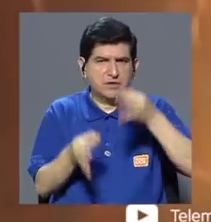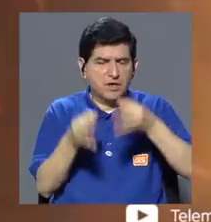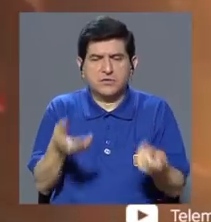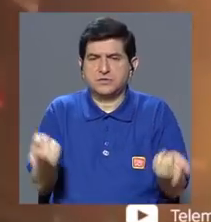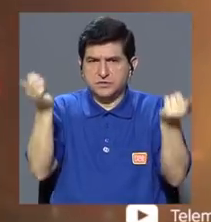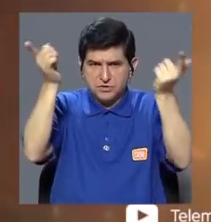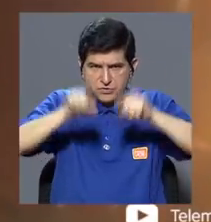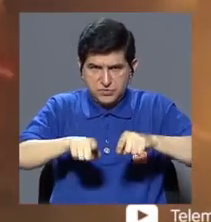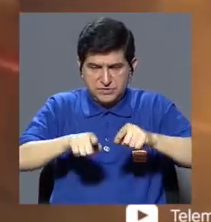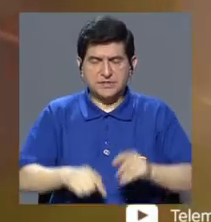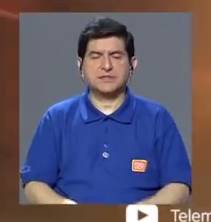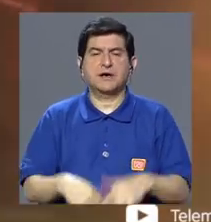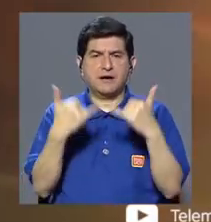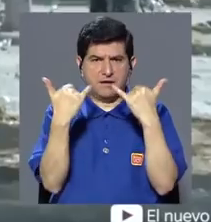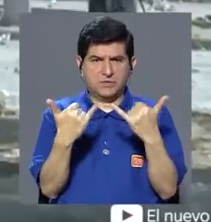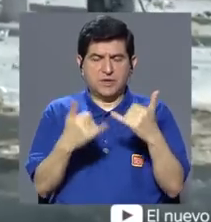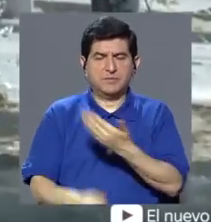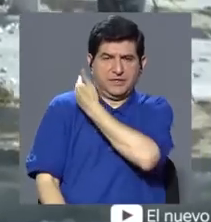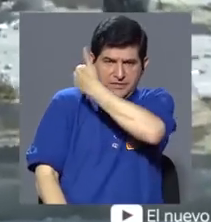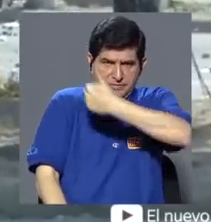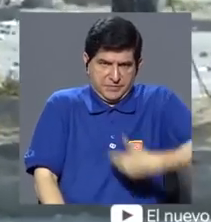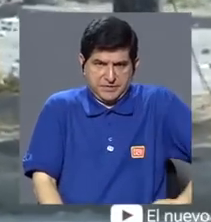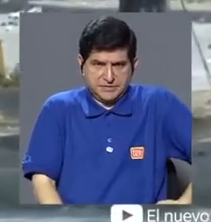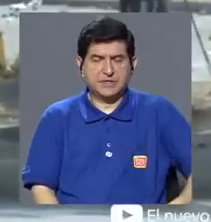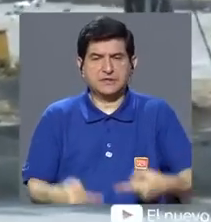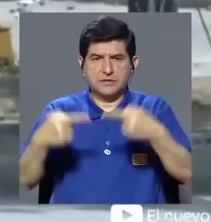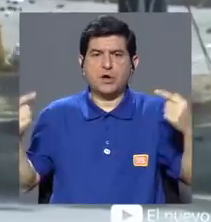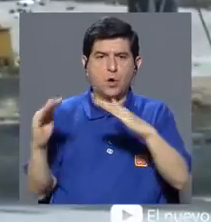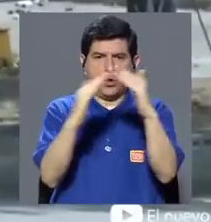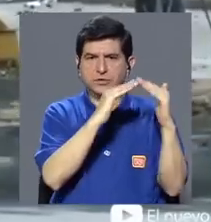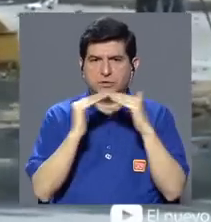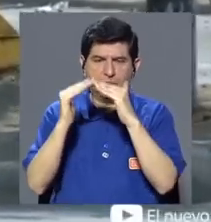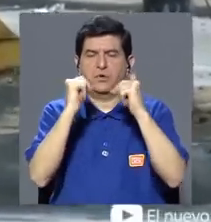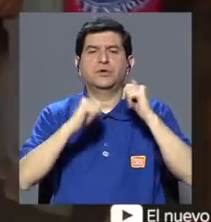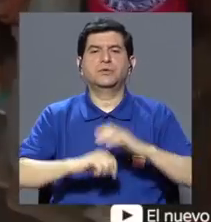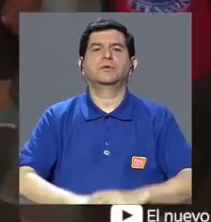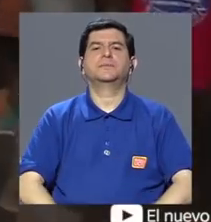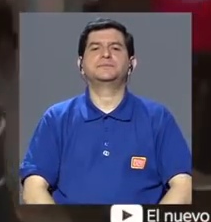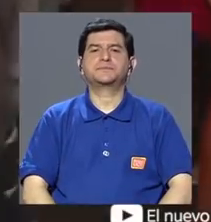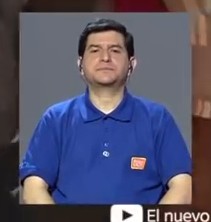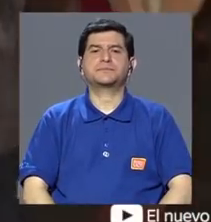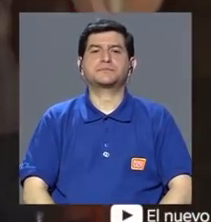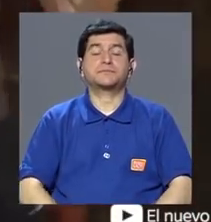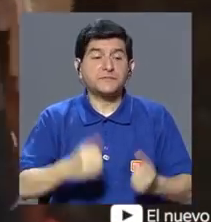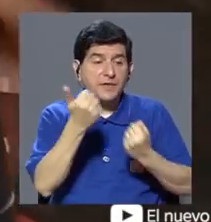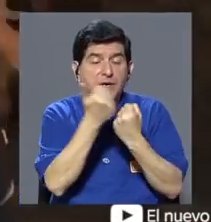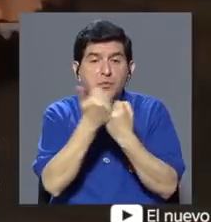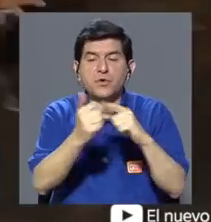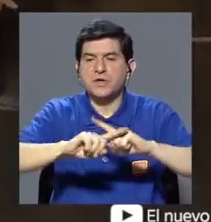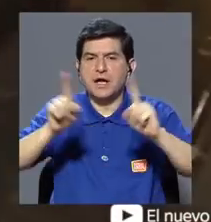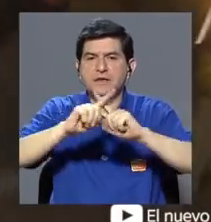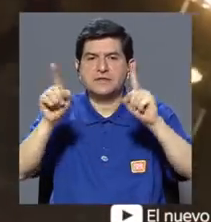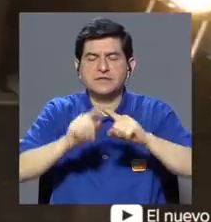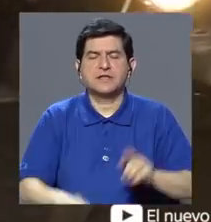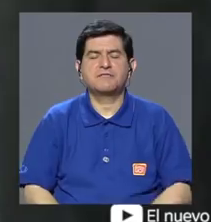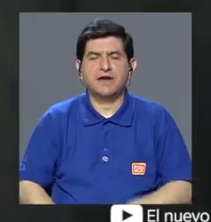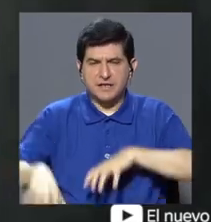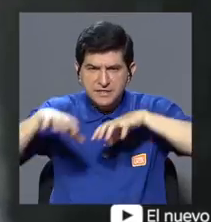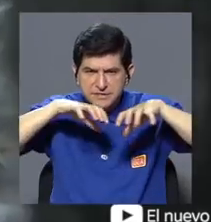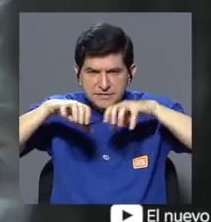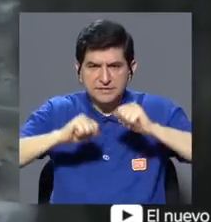realizando y que está realizando el presidente con contra el pueblo y apoyamos las diferentes manifestaciones